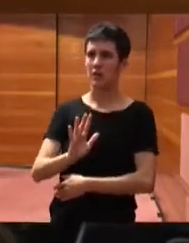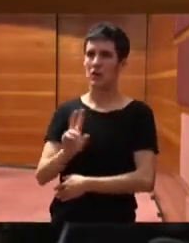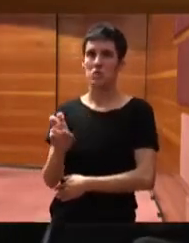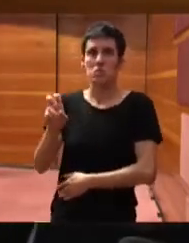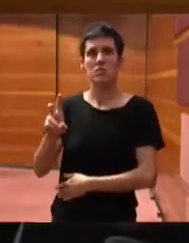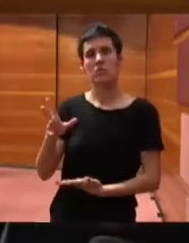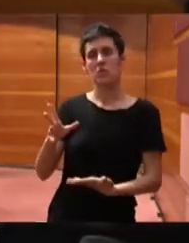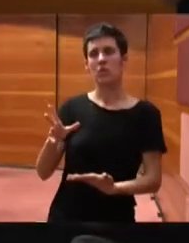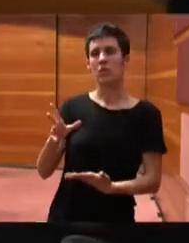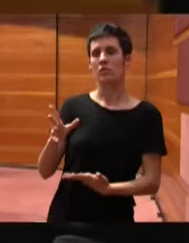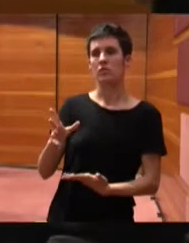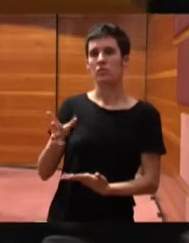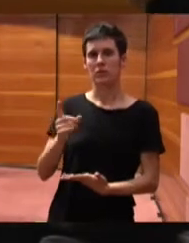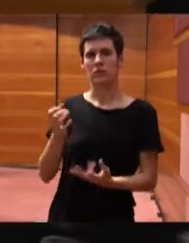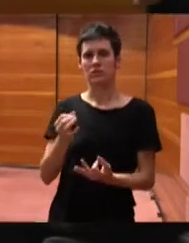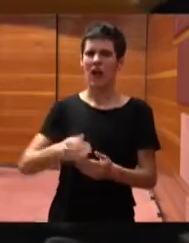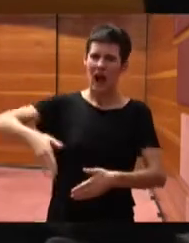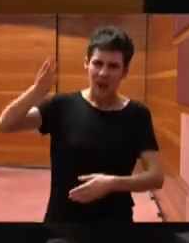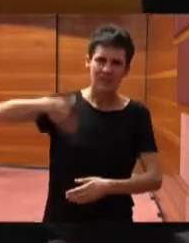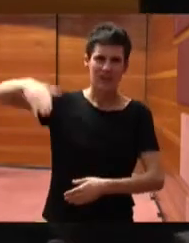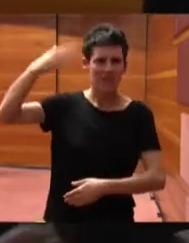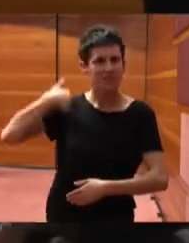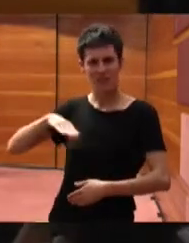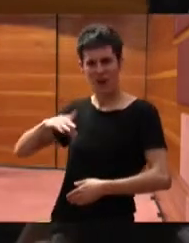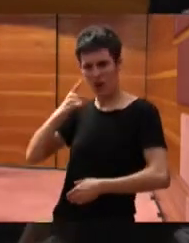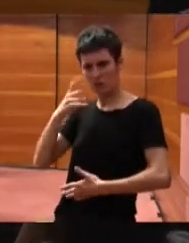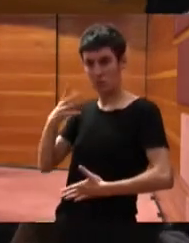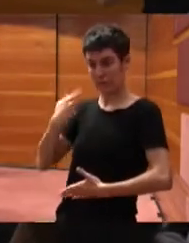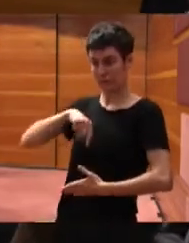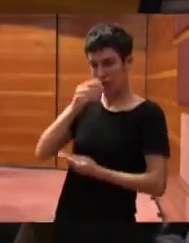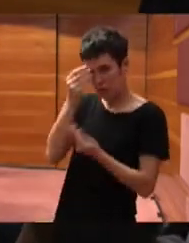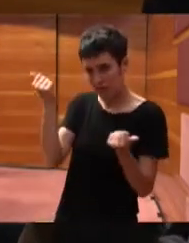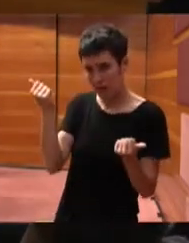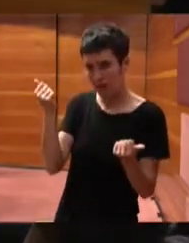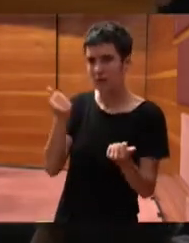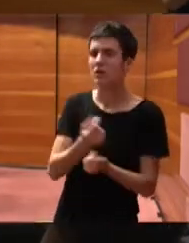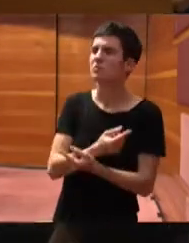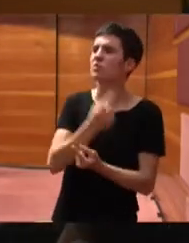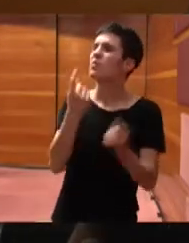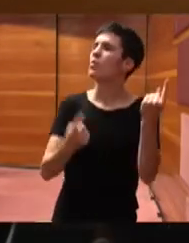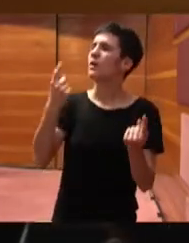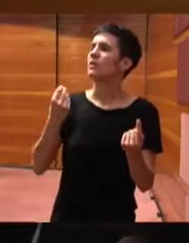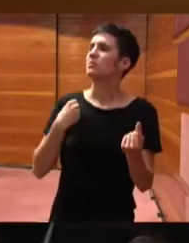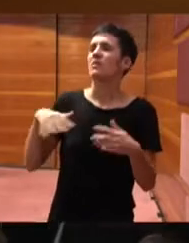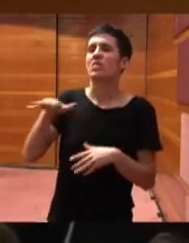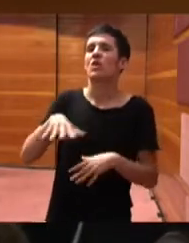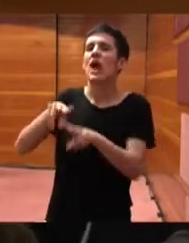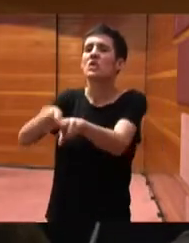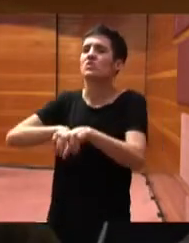nuevo, es algo que ya hacíamos y lo olvidamos. ¿Cuántos venís de zona rural? ¿Vosotros, vuestros padres, los